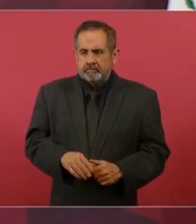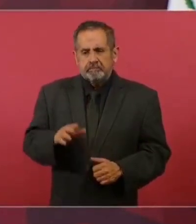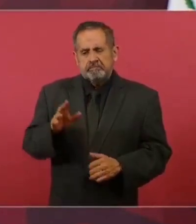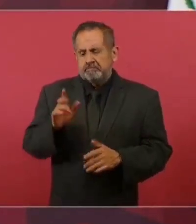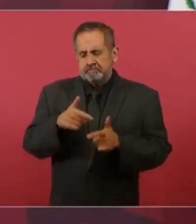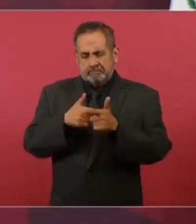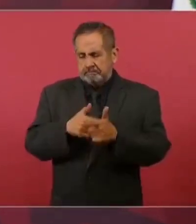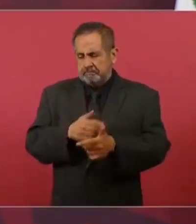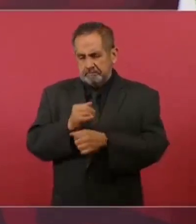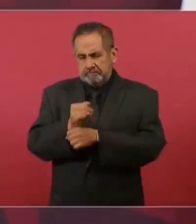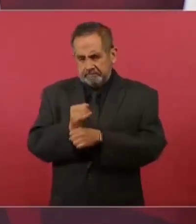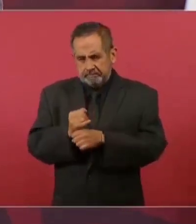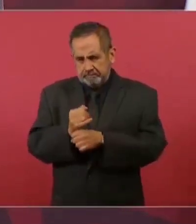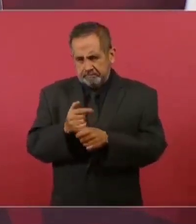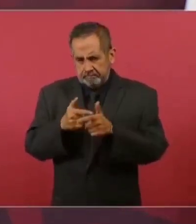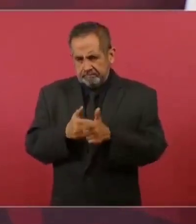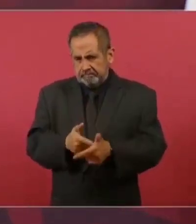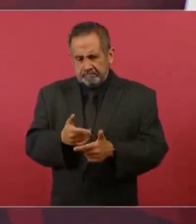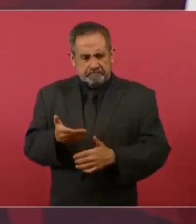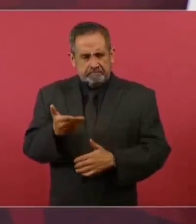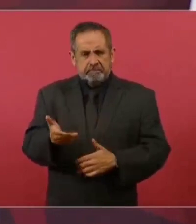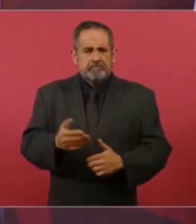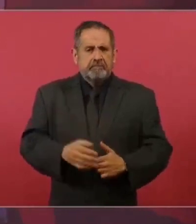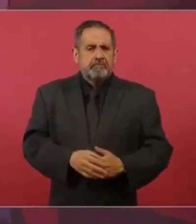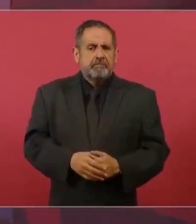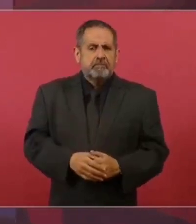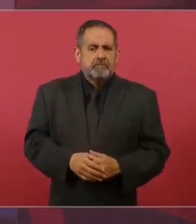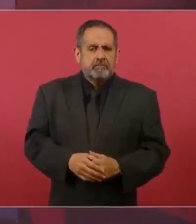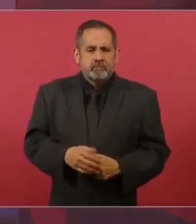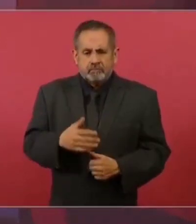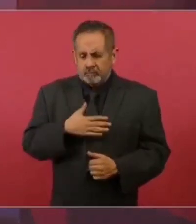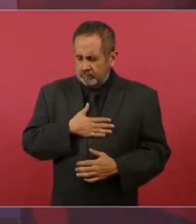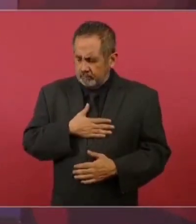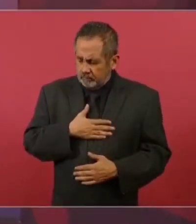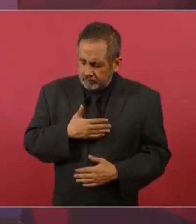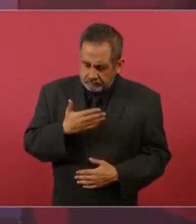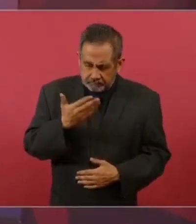investigando. Les pediría de manera muy